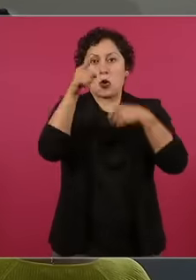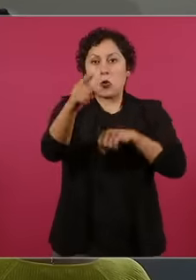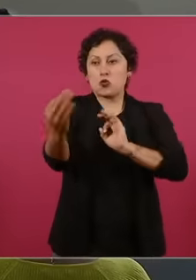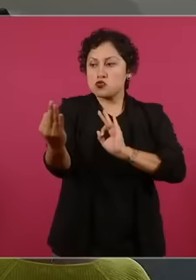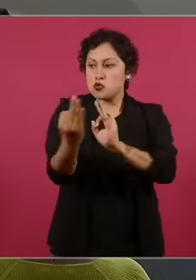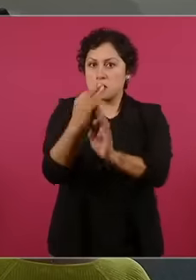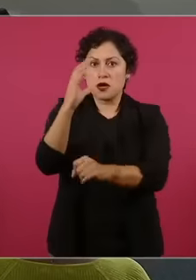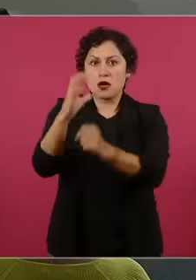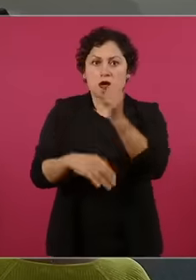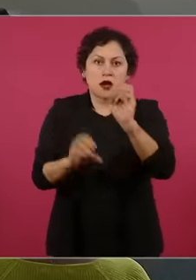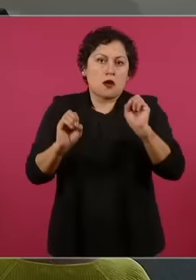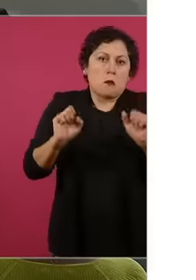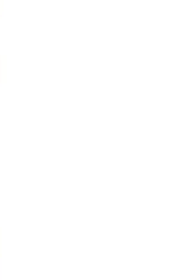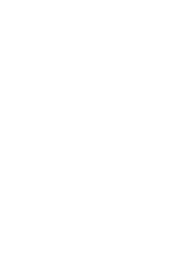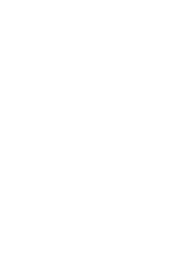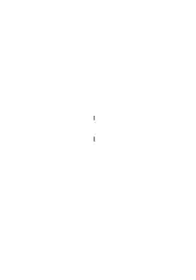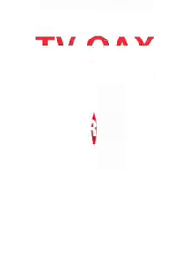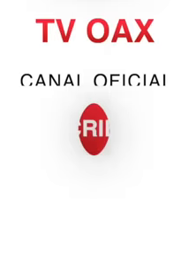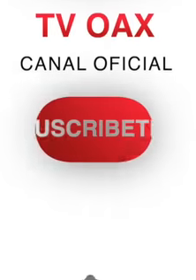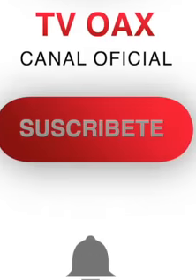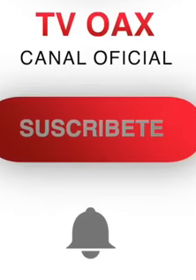hacer ahí, no sé, presidente.